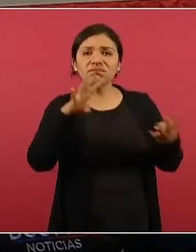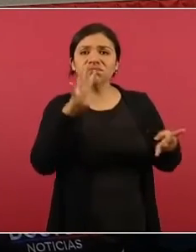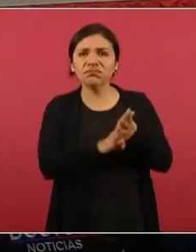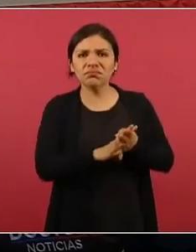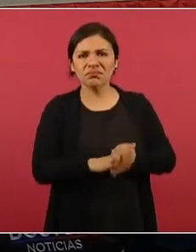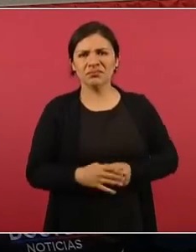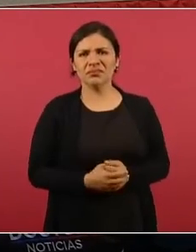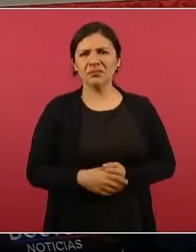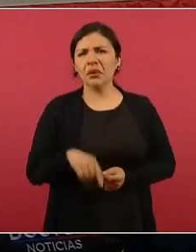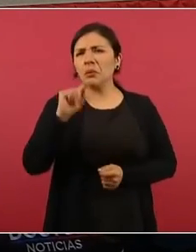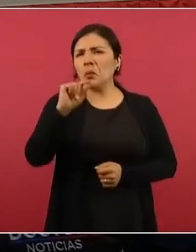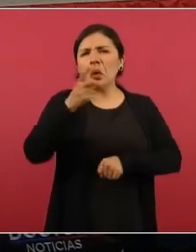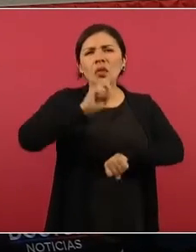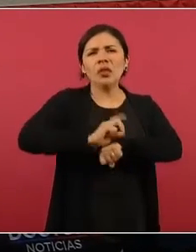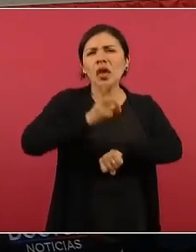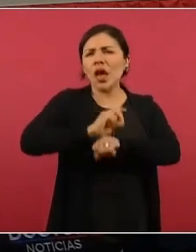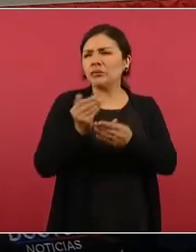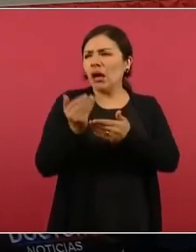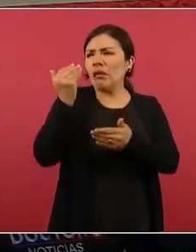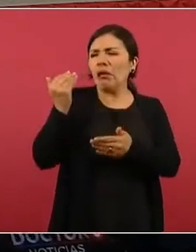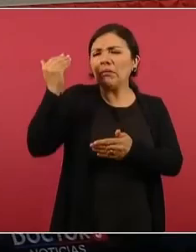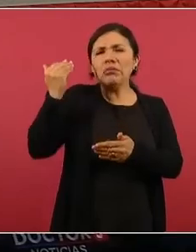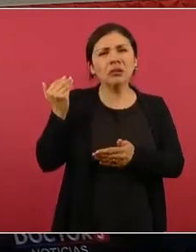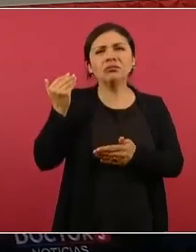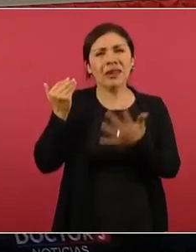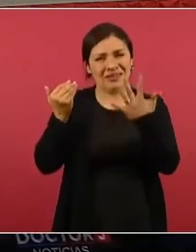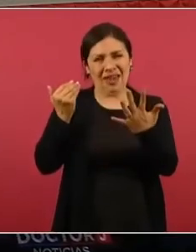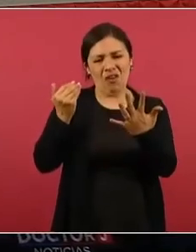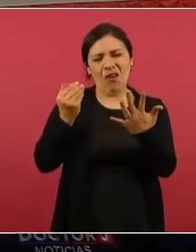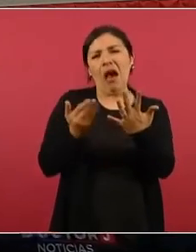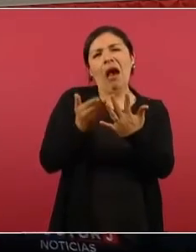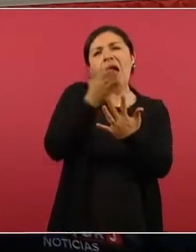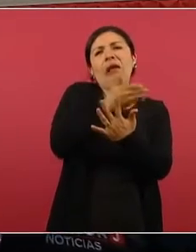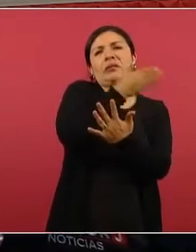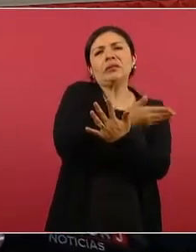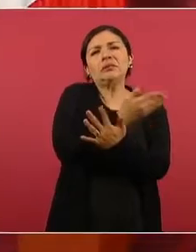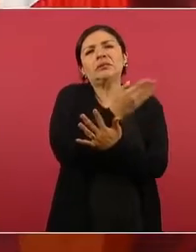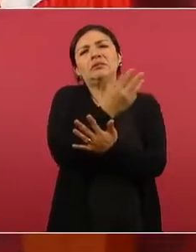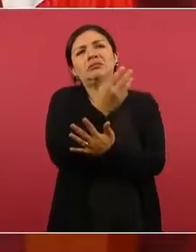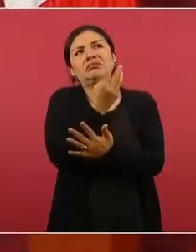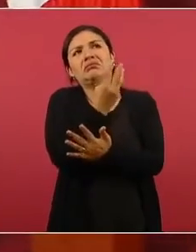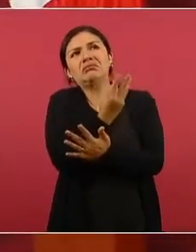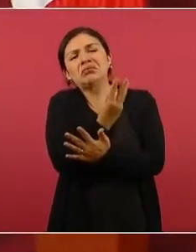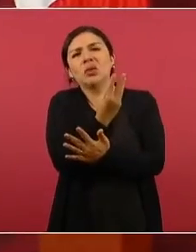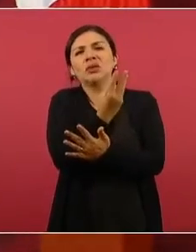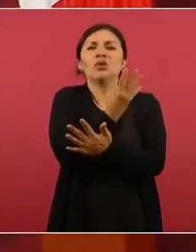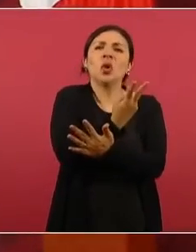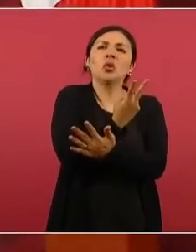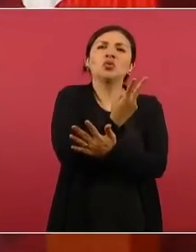2, 3 días antes o el mismo día,